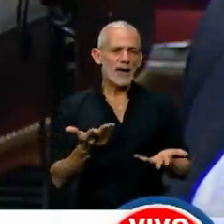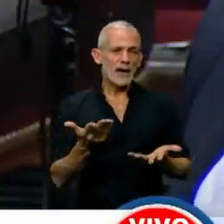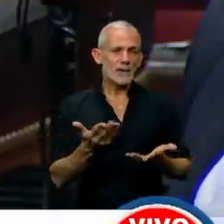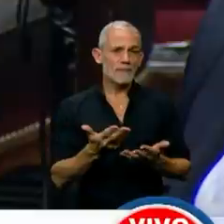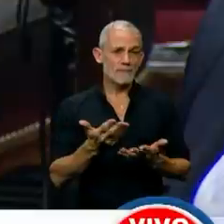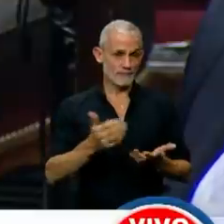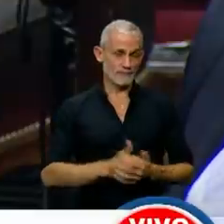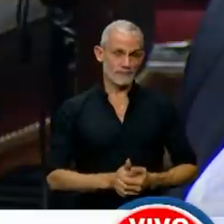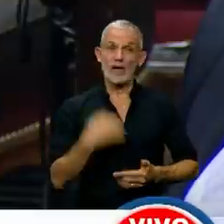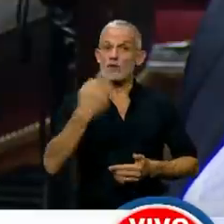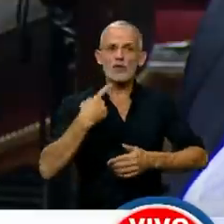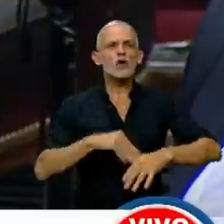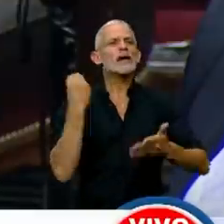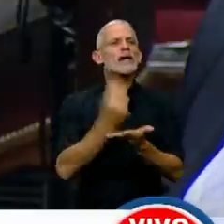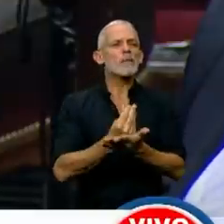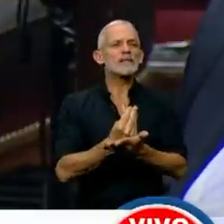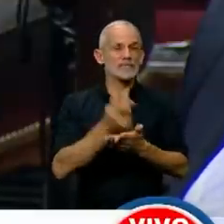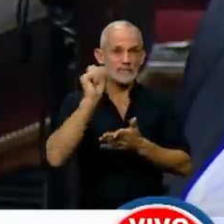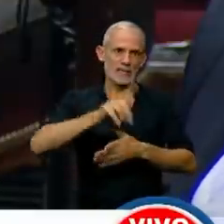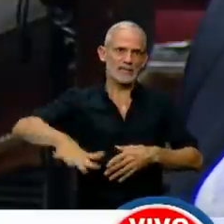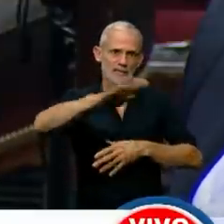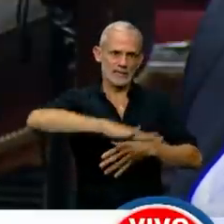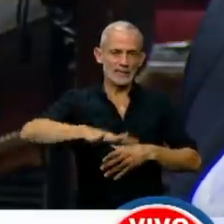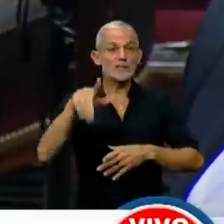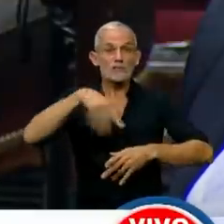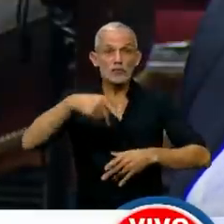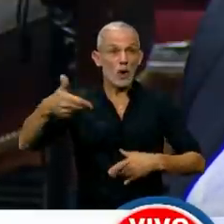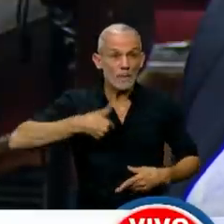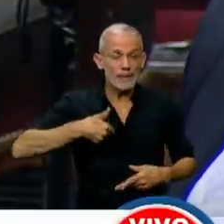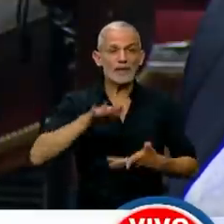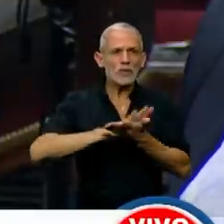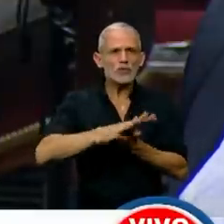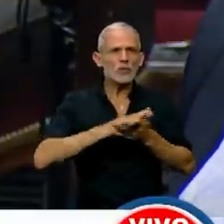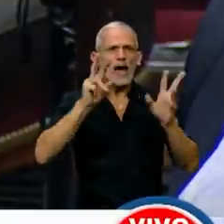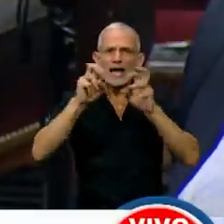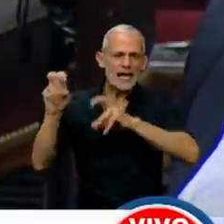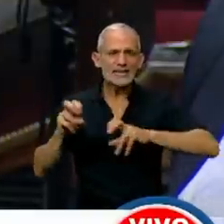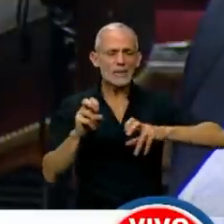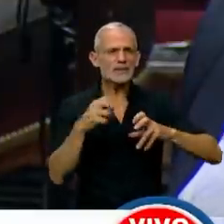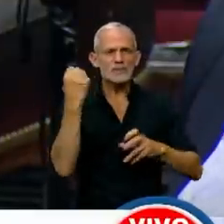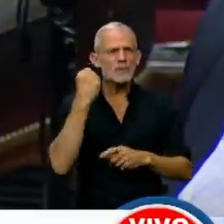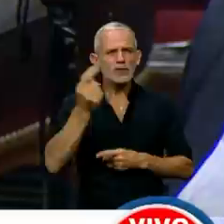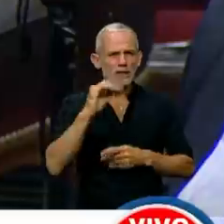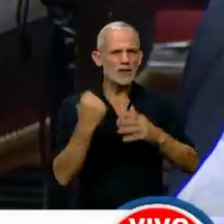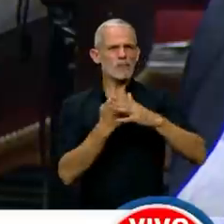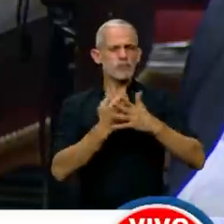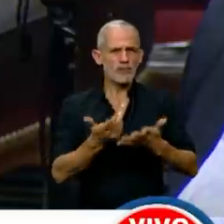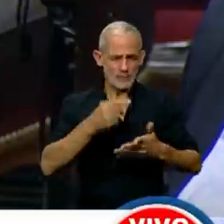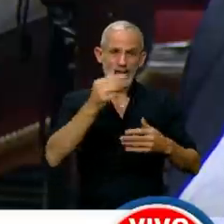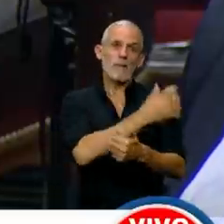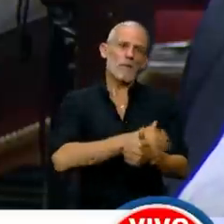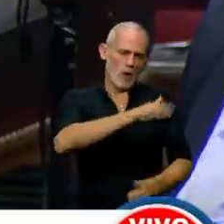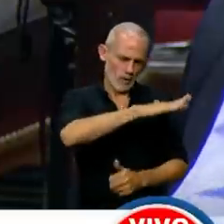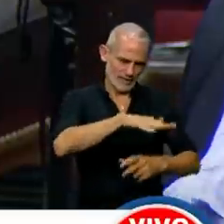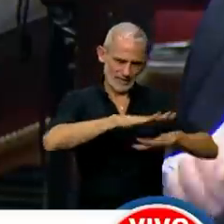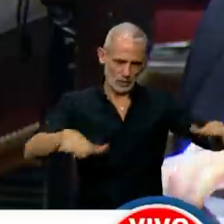nosotros somos representantes y nos están pidiendo que resolvamos temas estructurales la pobreza